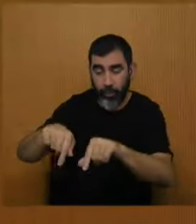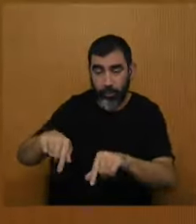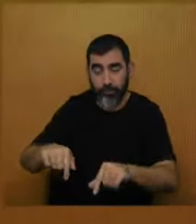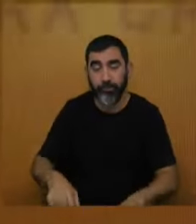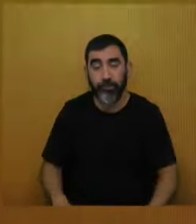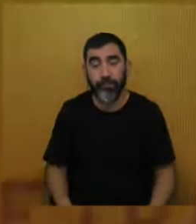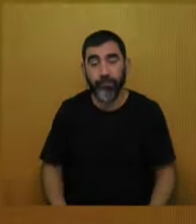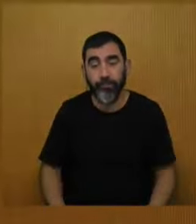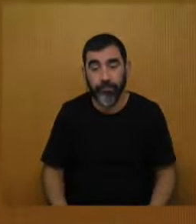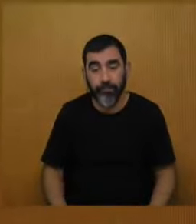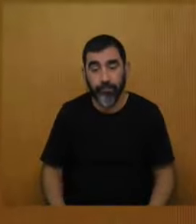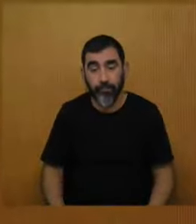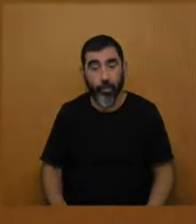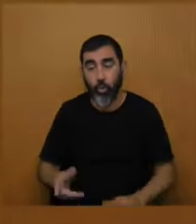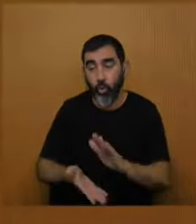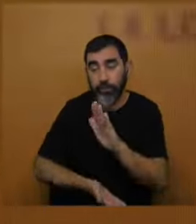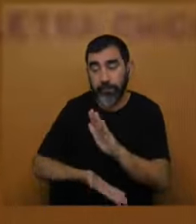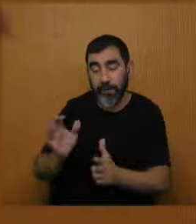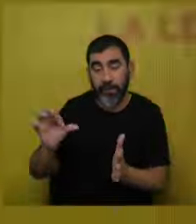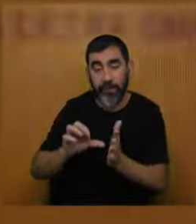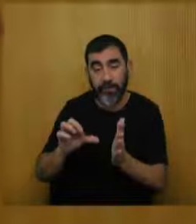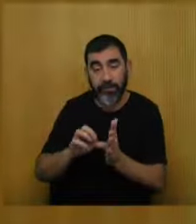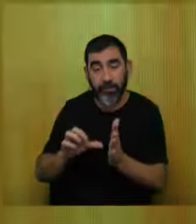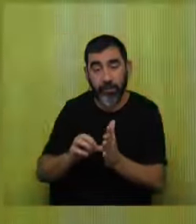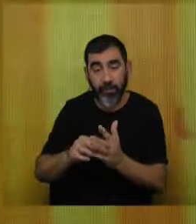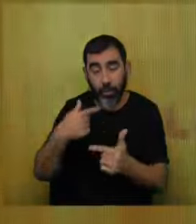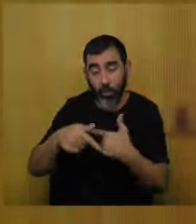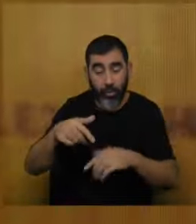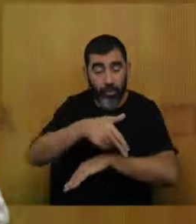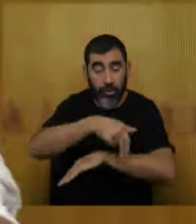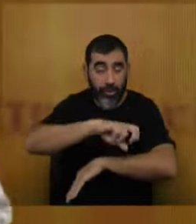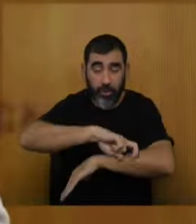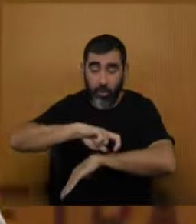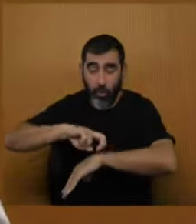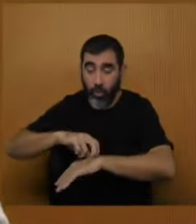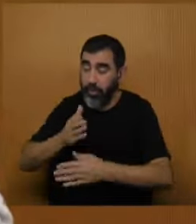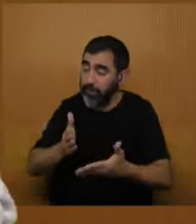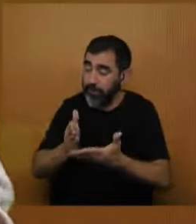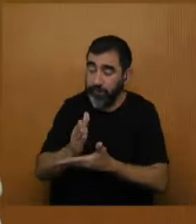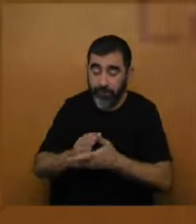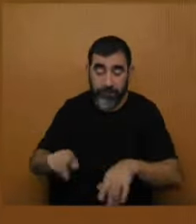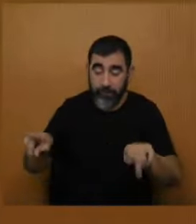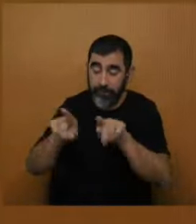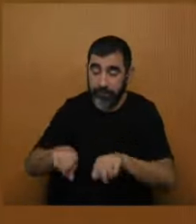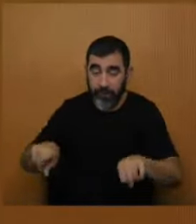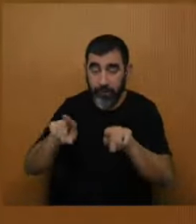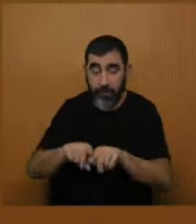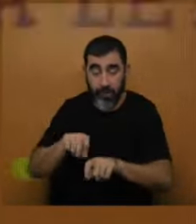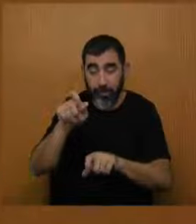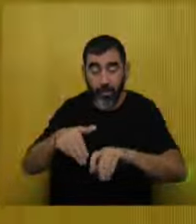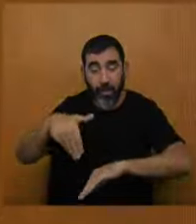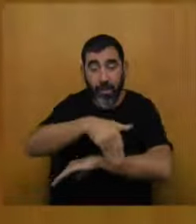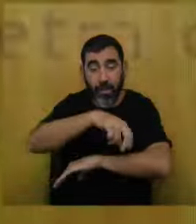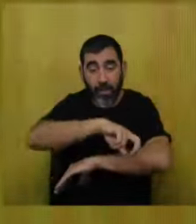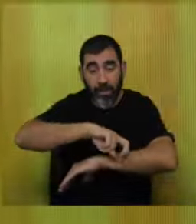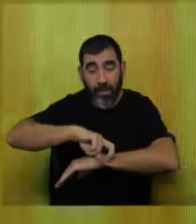genera que no egresen personas de estar en situación de calle sino que constantemente ingresan personas en situación